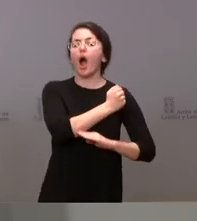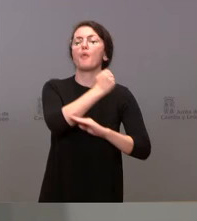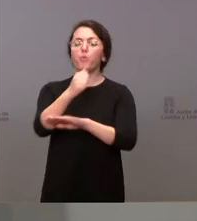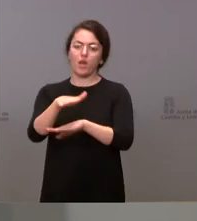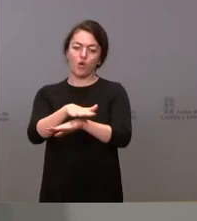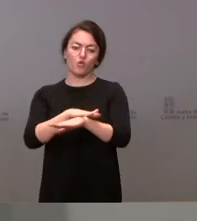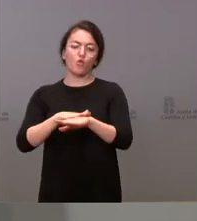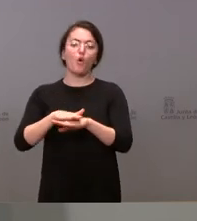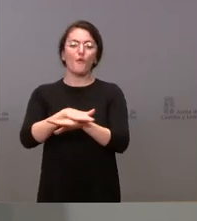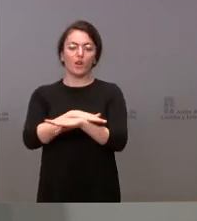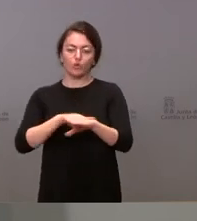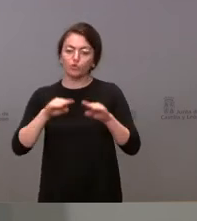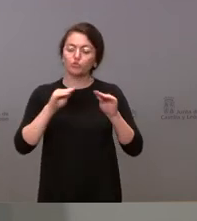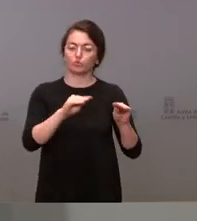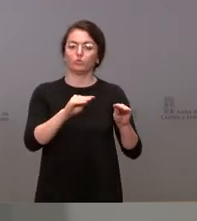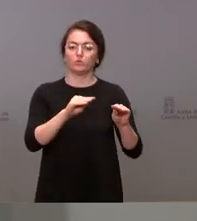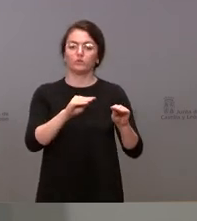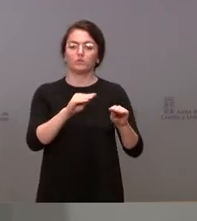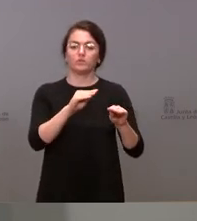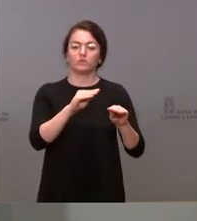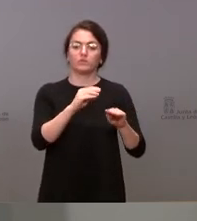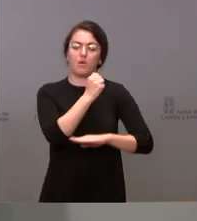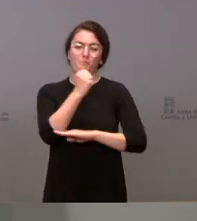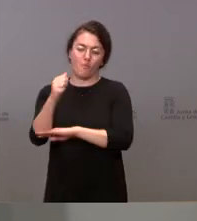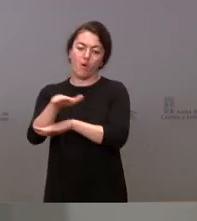gobierno. A su gobierno,